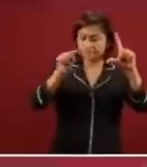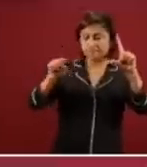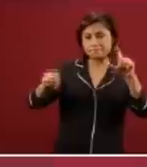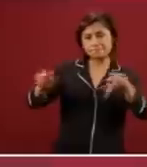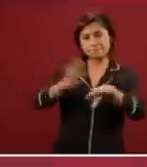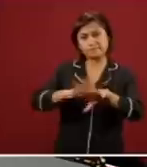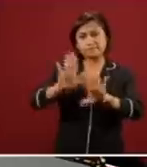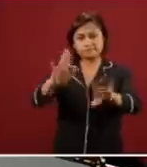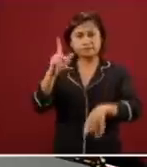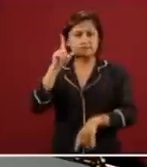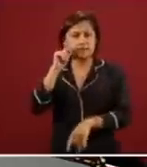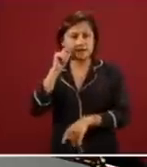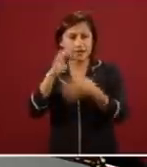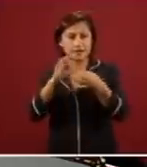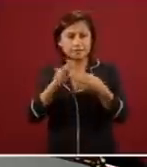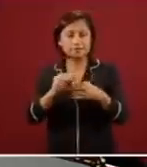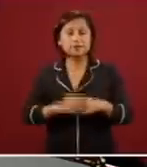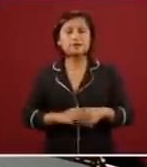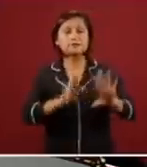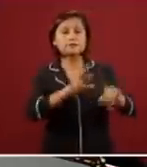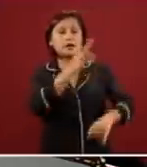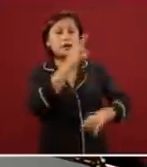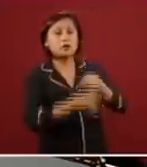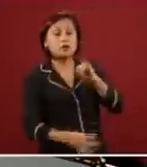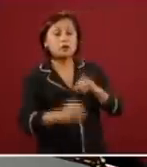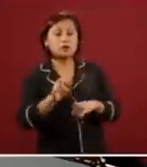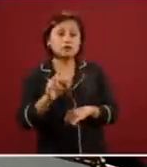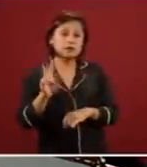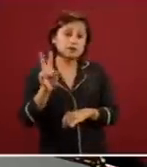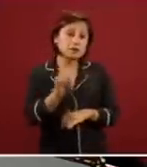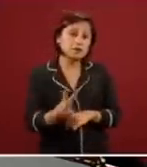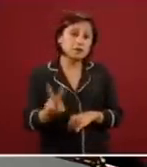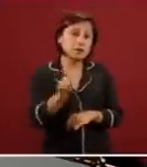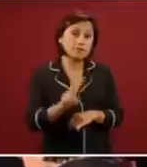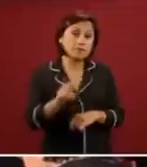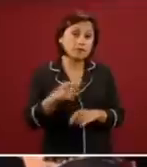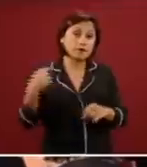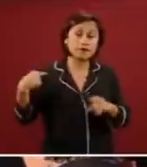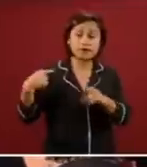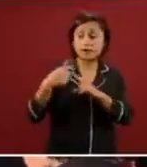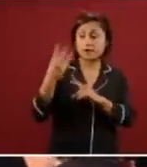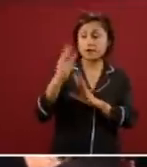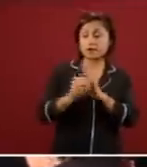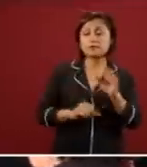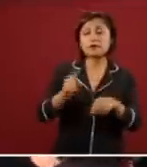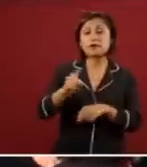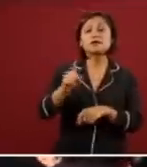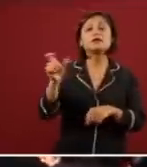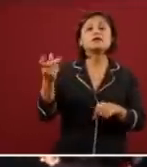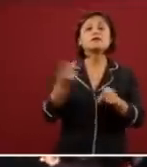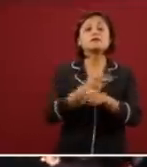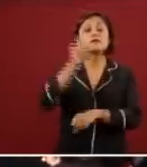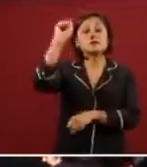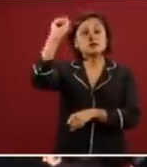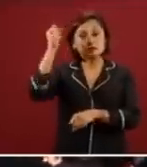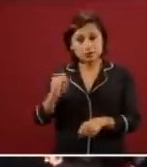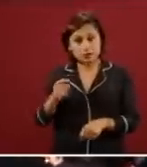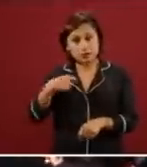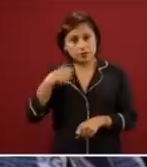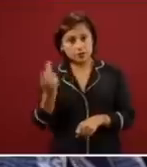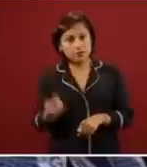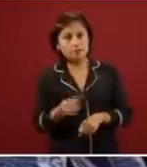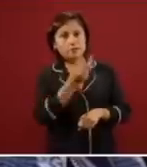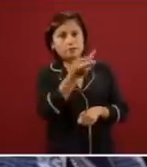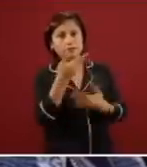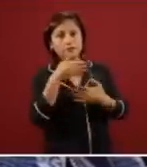último, presidente, este viernes se cumplen 3 meses del operativo de Culiacán, Sinaloa. ¿Nos podría decir si Estados Unidos mantiene la solicitud